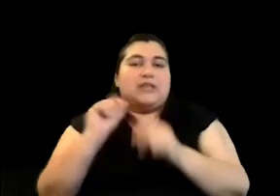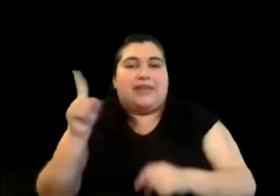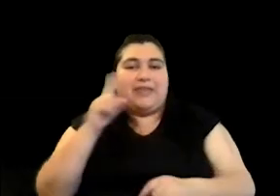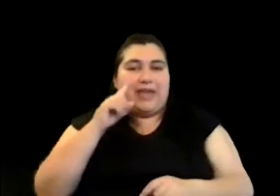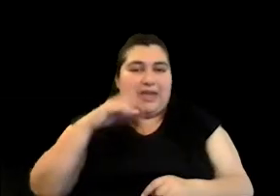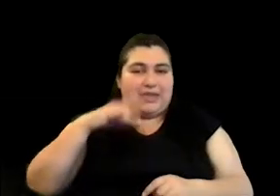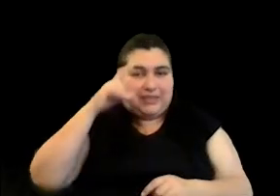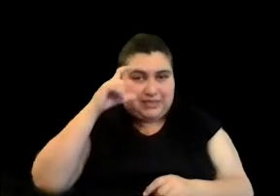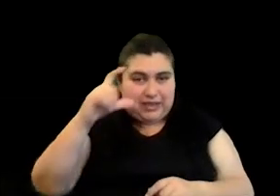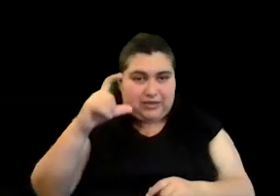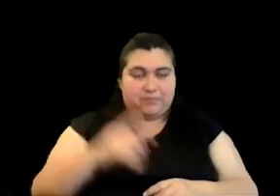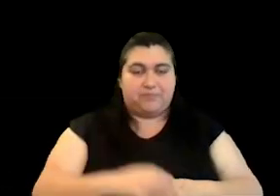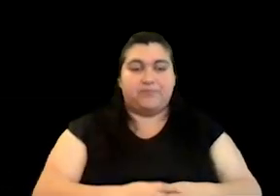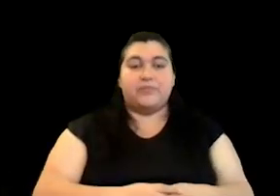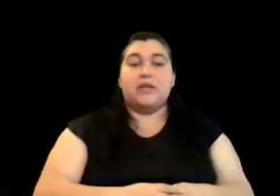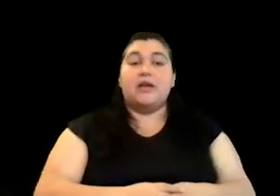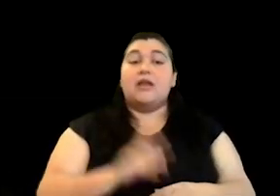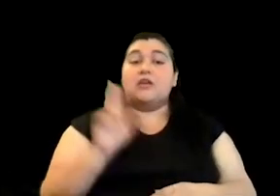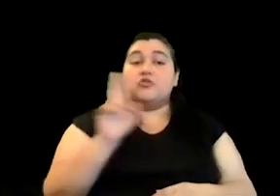La resolución general